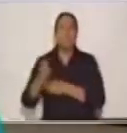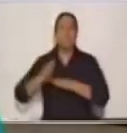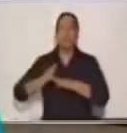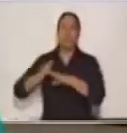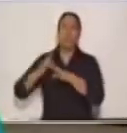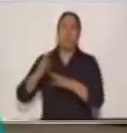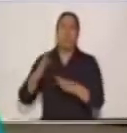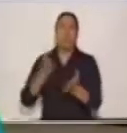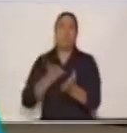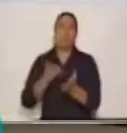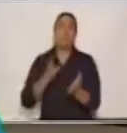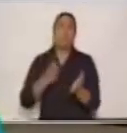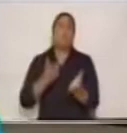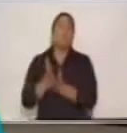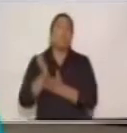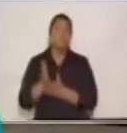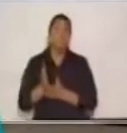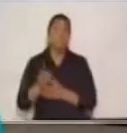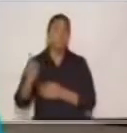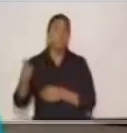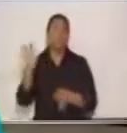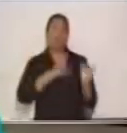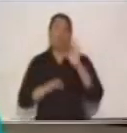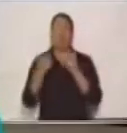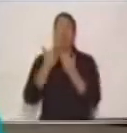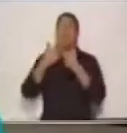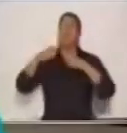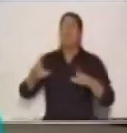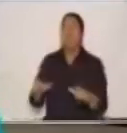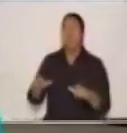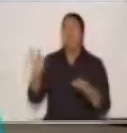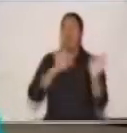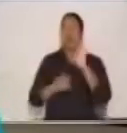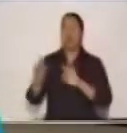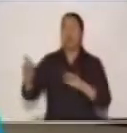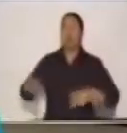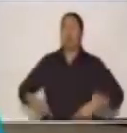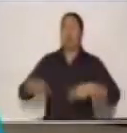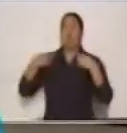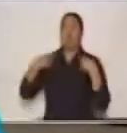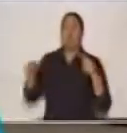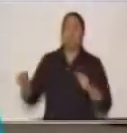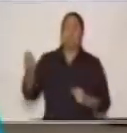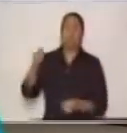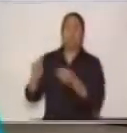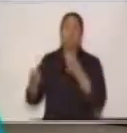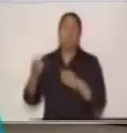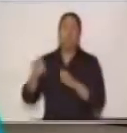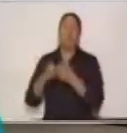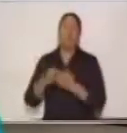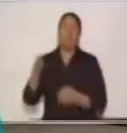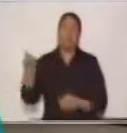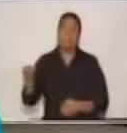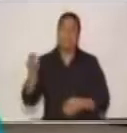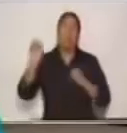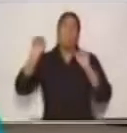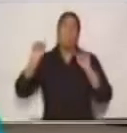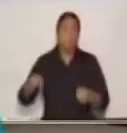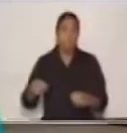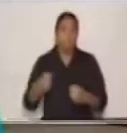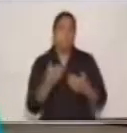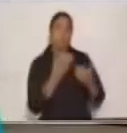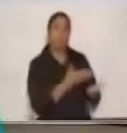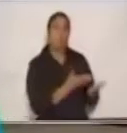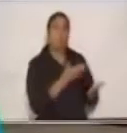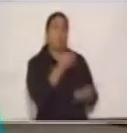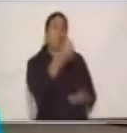libertad de religión, su libertad de expresión, podemos acudir al amparo que nuestra Constitución no los otorga. Entonces, esta es